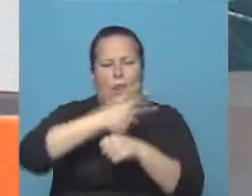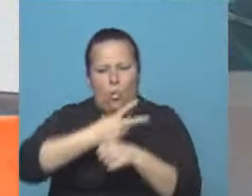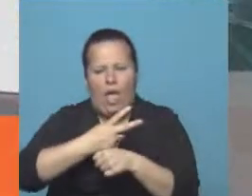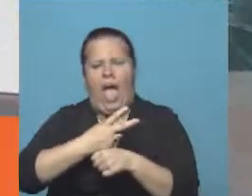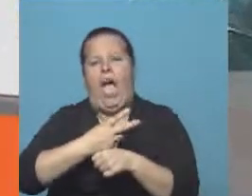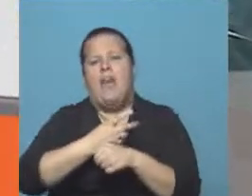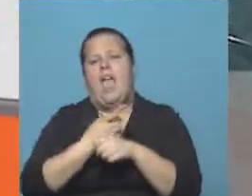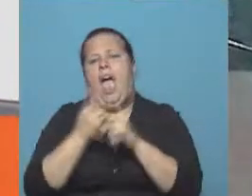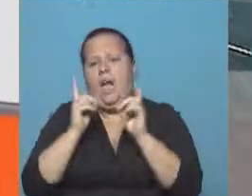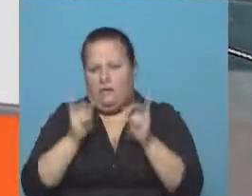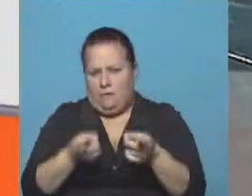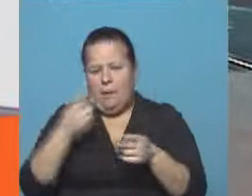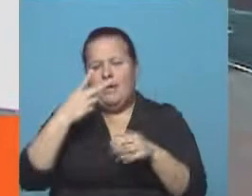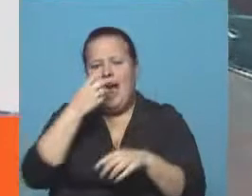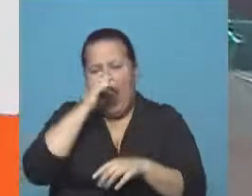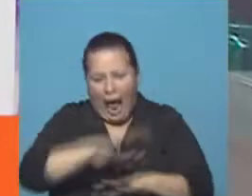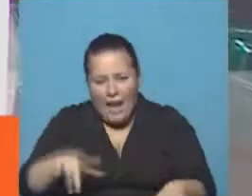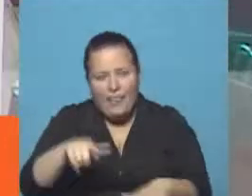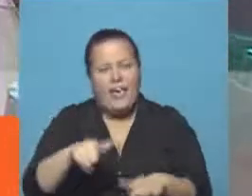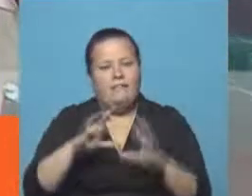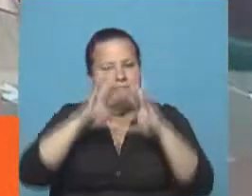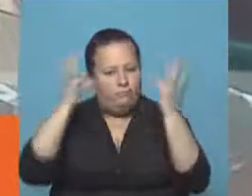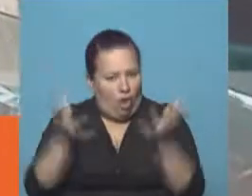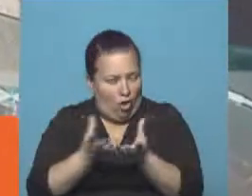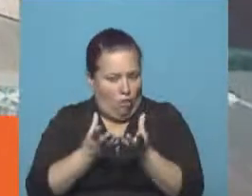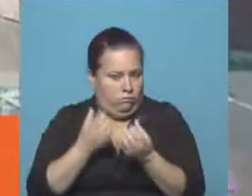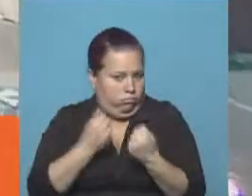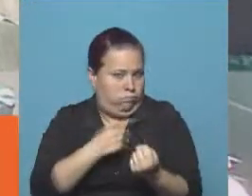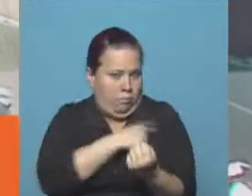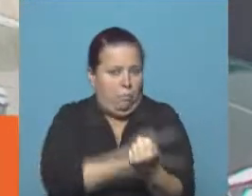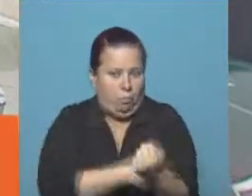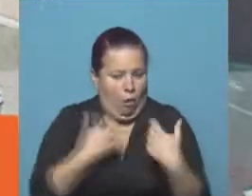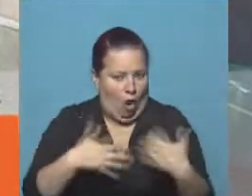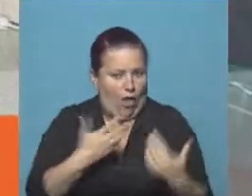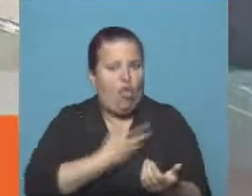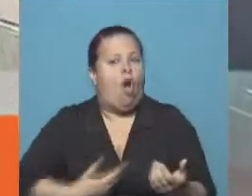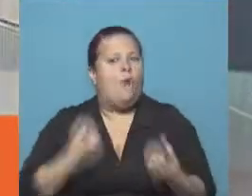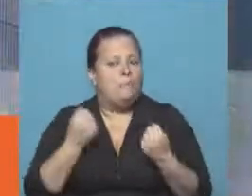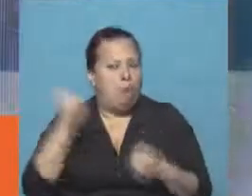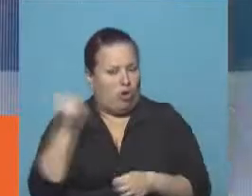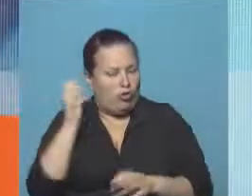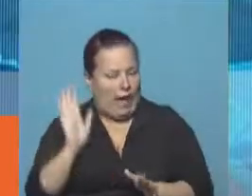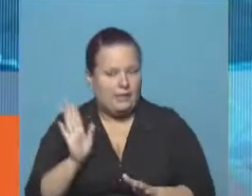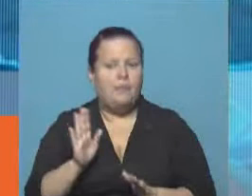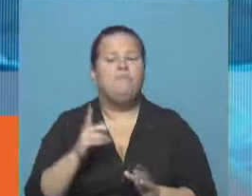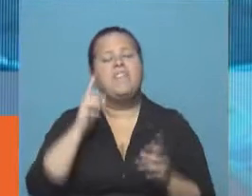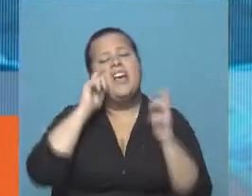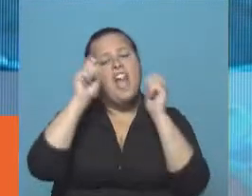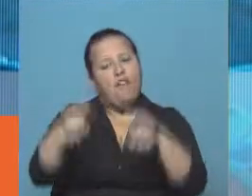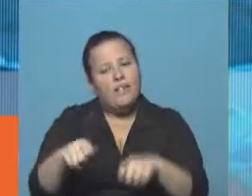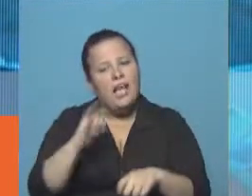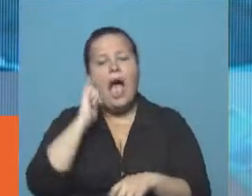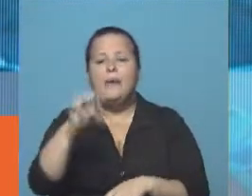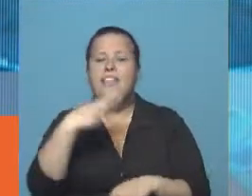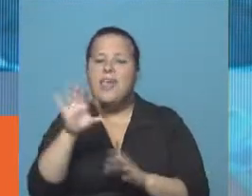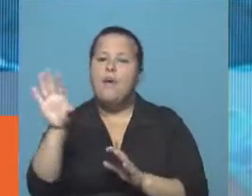secundarias y preescolares en su égido, o sea, un poder ejecutivo importante. Lo fueron a ver diciendo que había